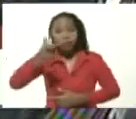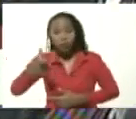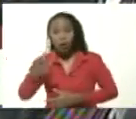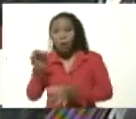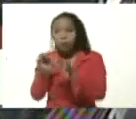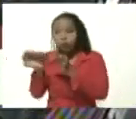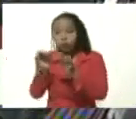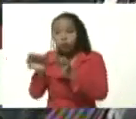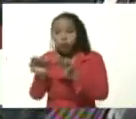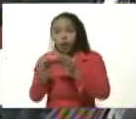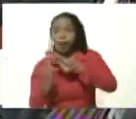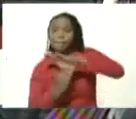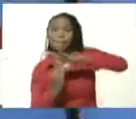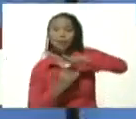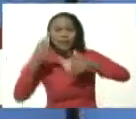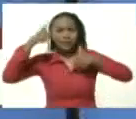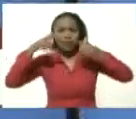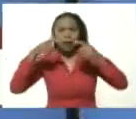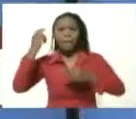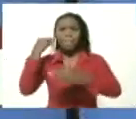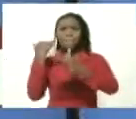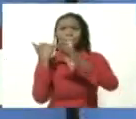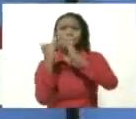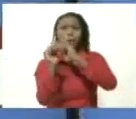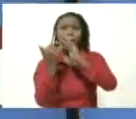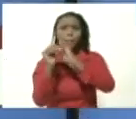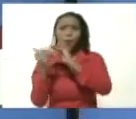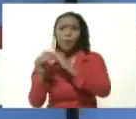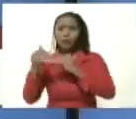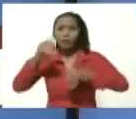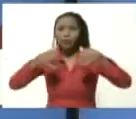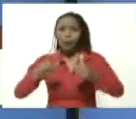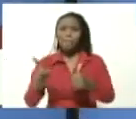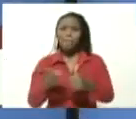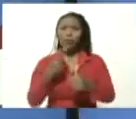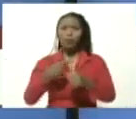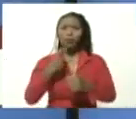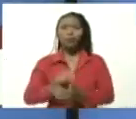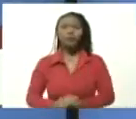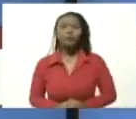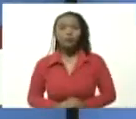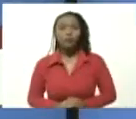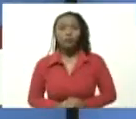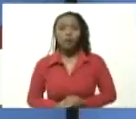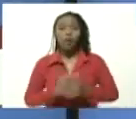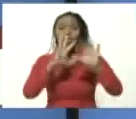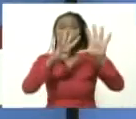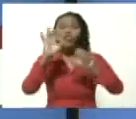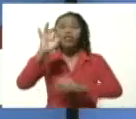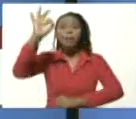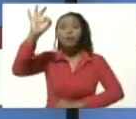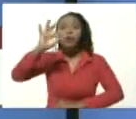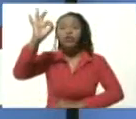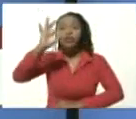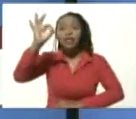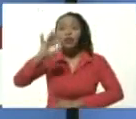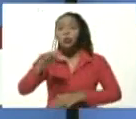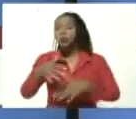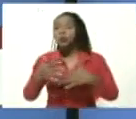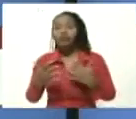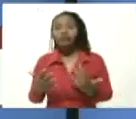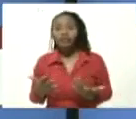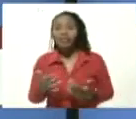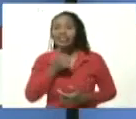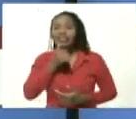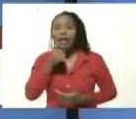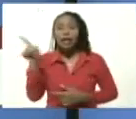Las bases chavistas enviaron un mensaje en las elecciones primarias. Más del 90% de